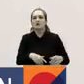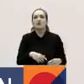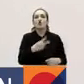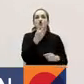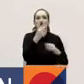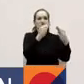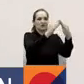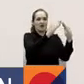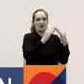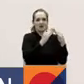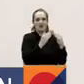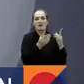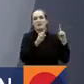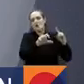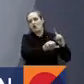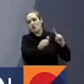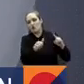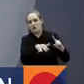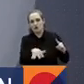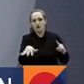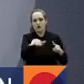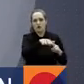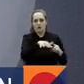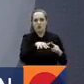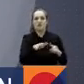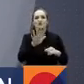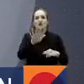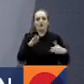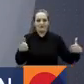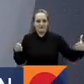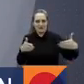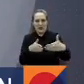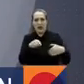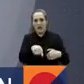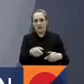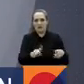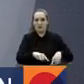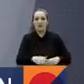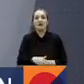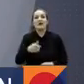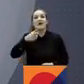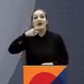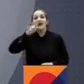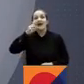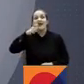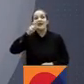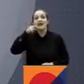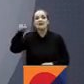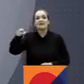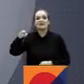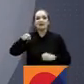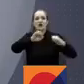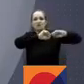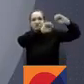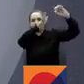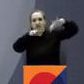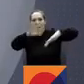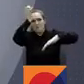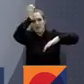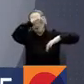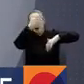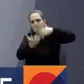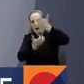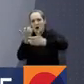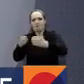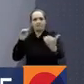viviendas en el sector de la Vecha. Entre tanto, en Caldas está cerrada la vía Filadelfia-La Feliza por caída de rocas y cierre